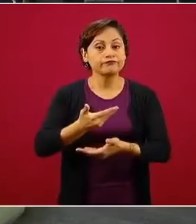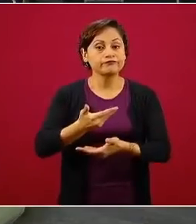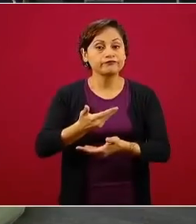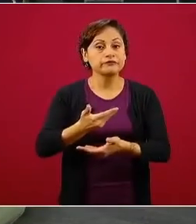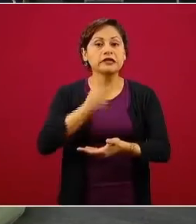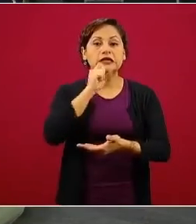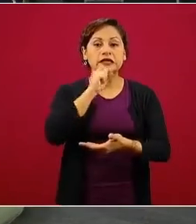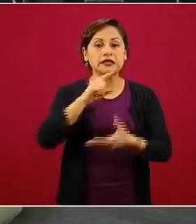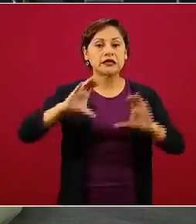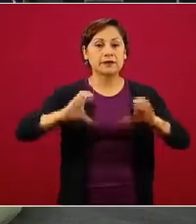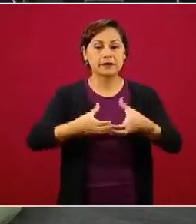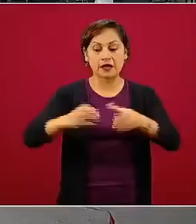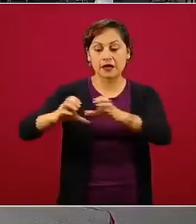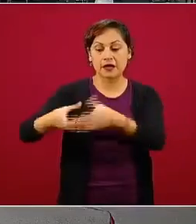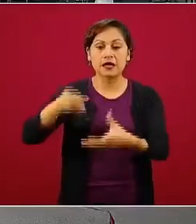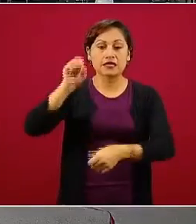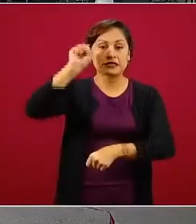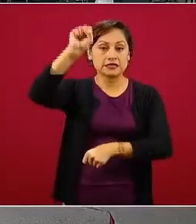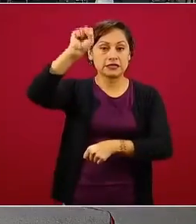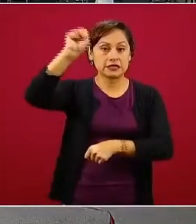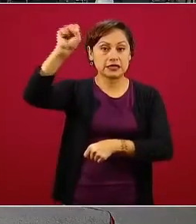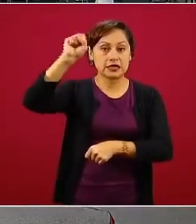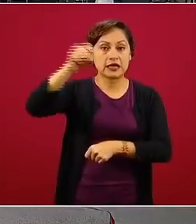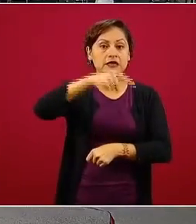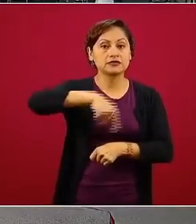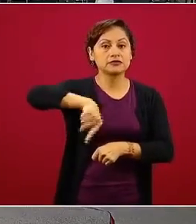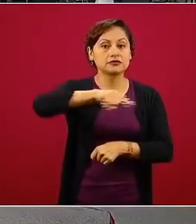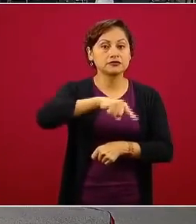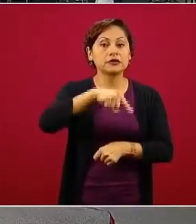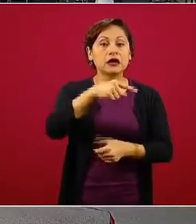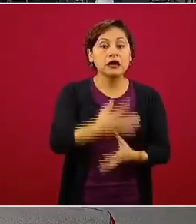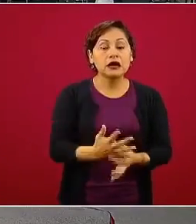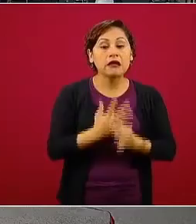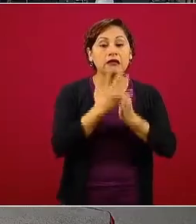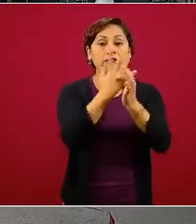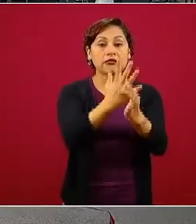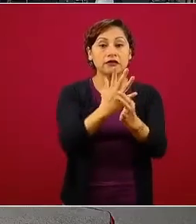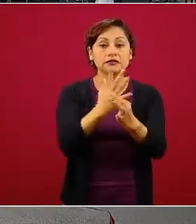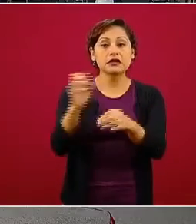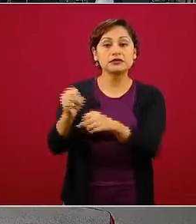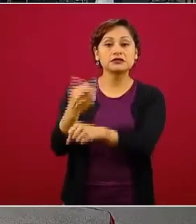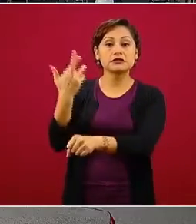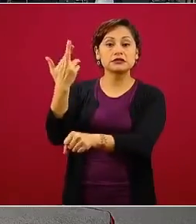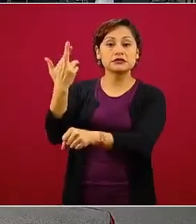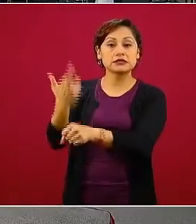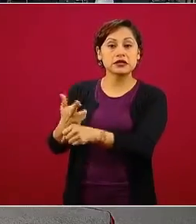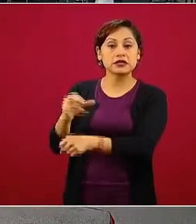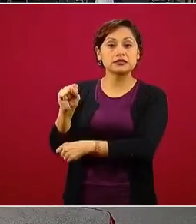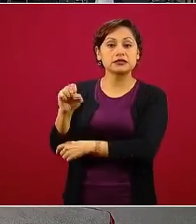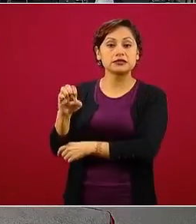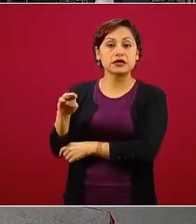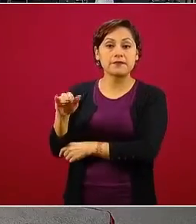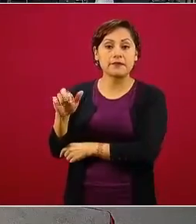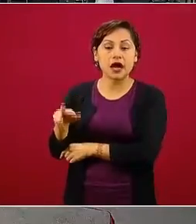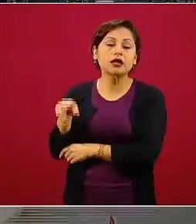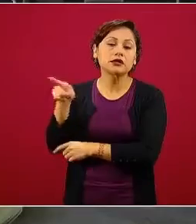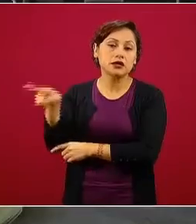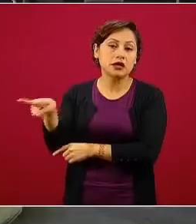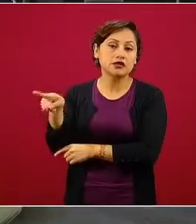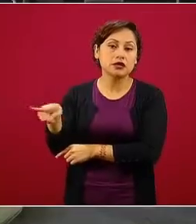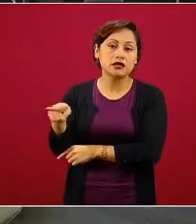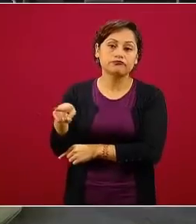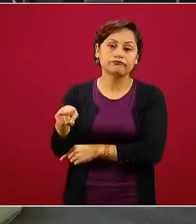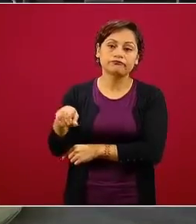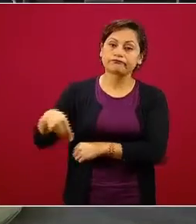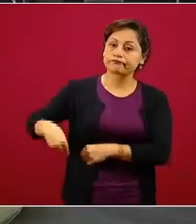gente, sindicatos de marinos mercantes, culpan a la Secretaría de Marina de todo. Que si bien es cierto, señor presidente,